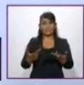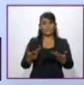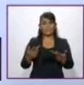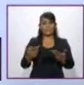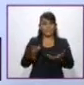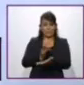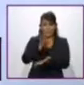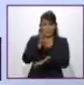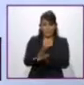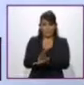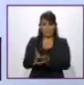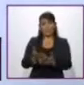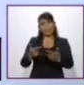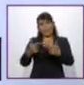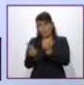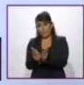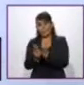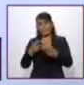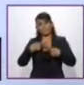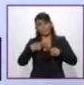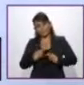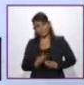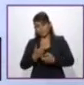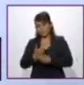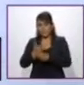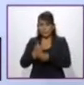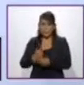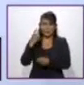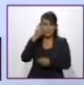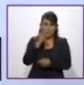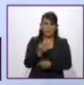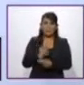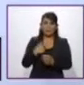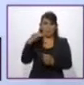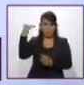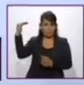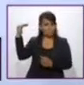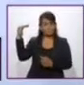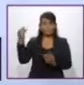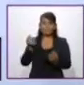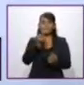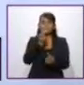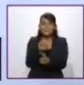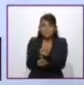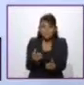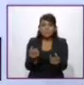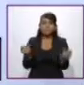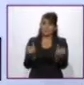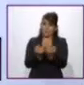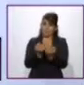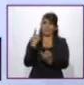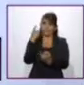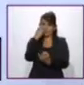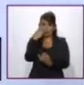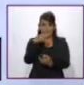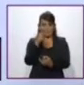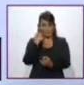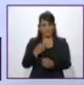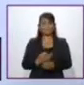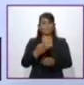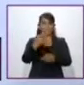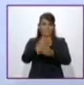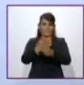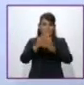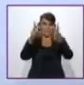Los niños están en una situación de vulnerabilidad también ahí, pero vamos a primero a ver el tema de seguridad. Vamos a tener